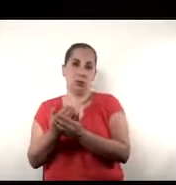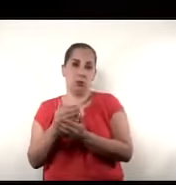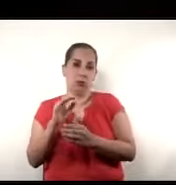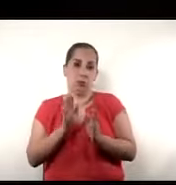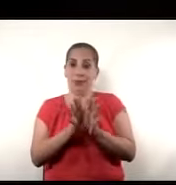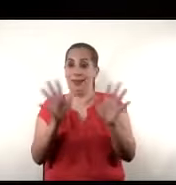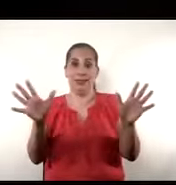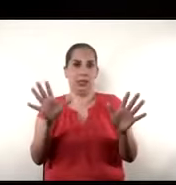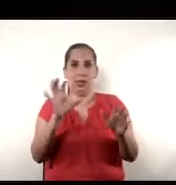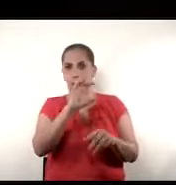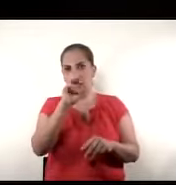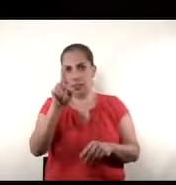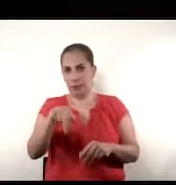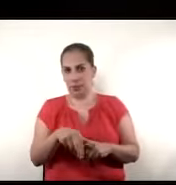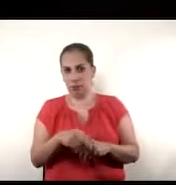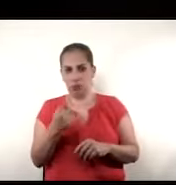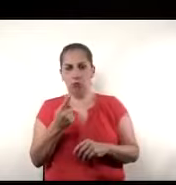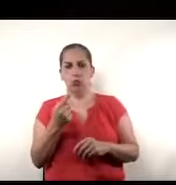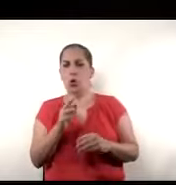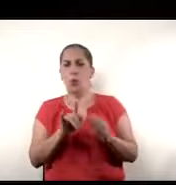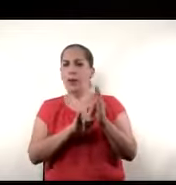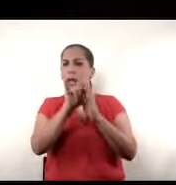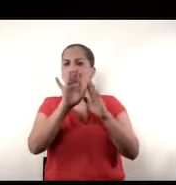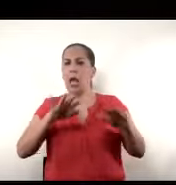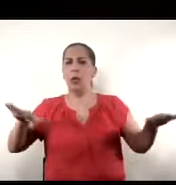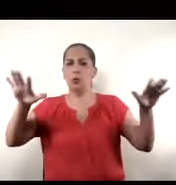no solo para la industria aeroespacial.